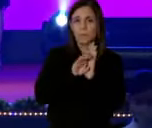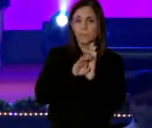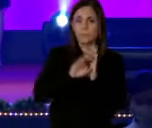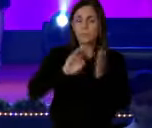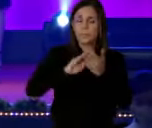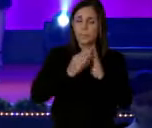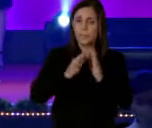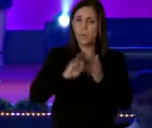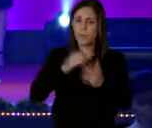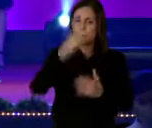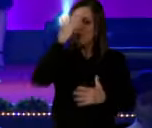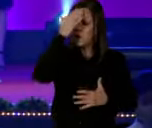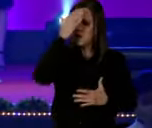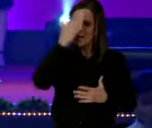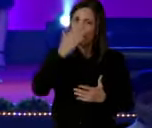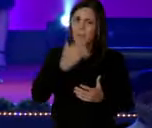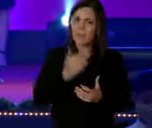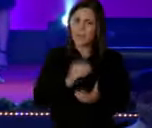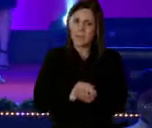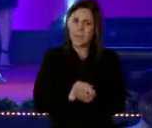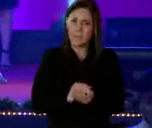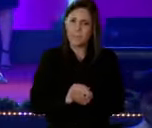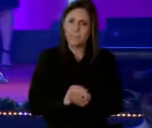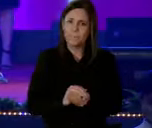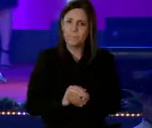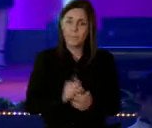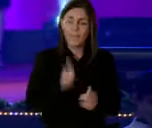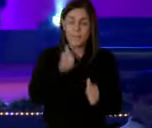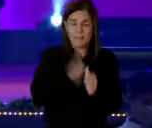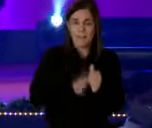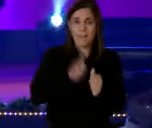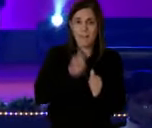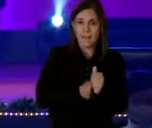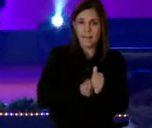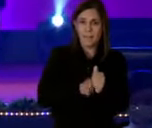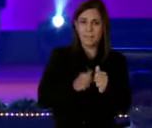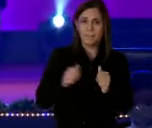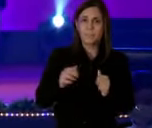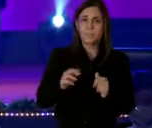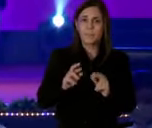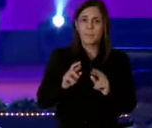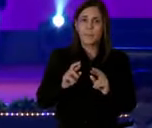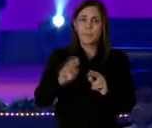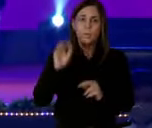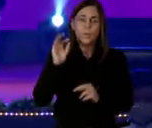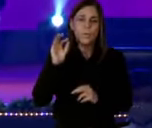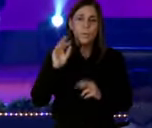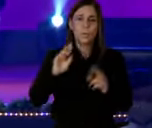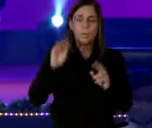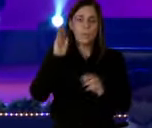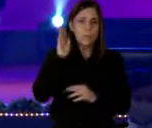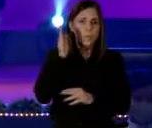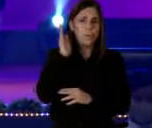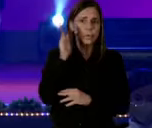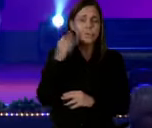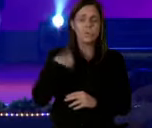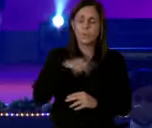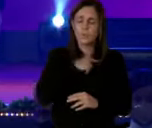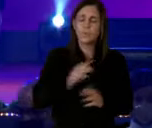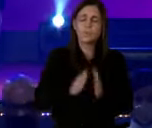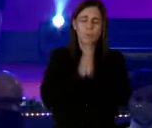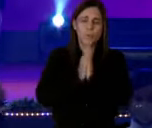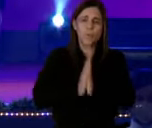trayendo fotos. En cada reunión vamos a seguir orando por esa familia. Ya estamos viendo la respuesta. Vamos a orar